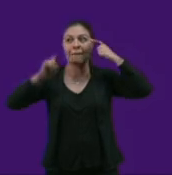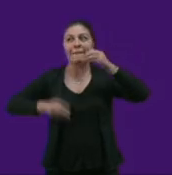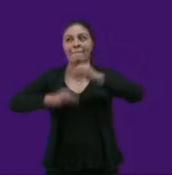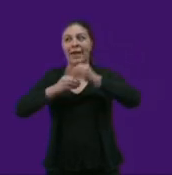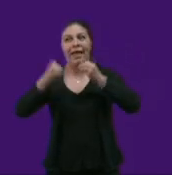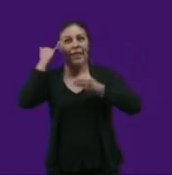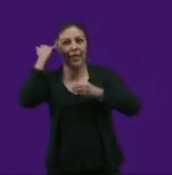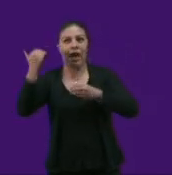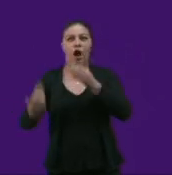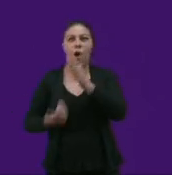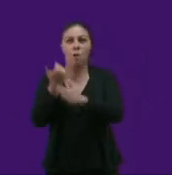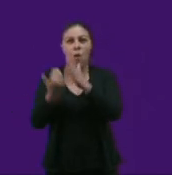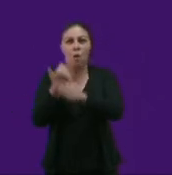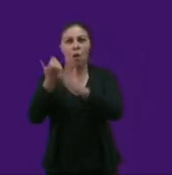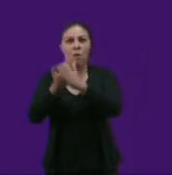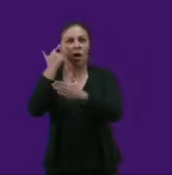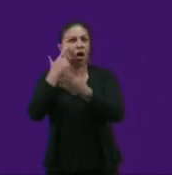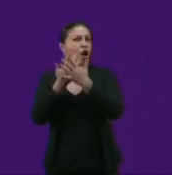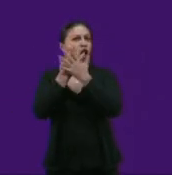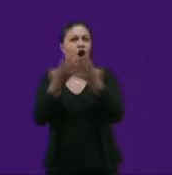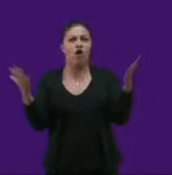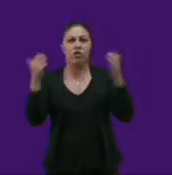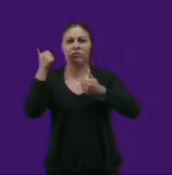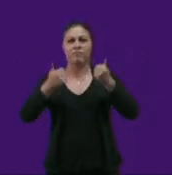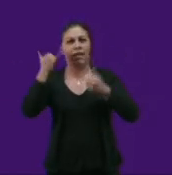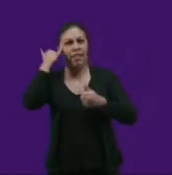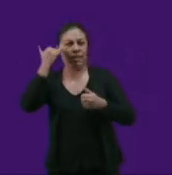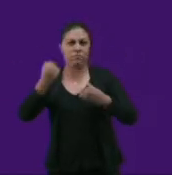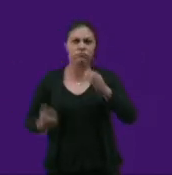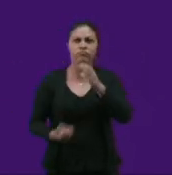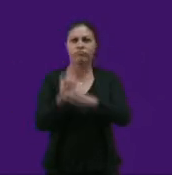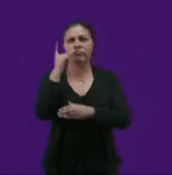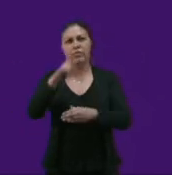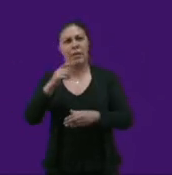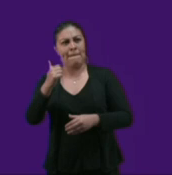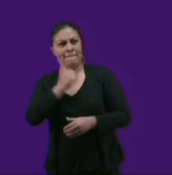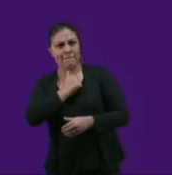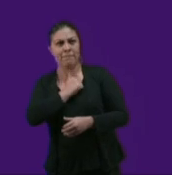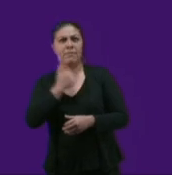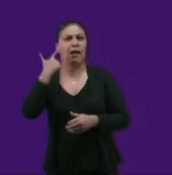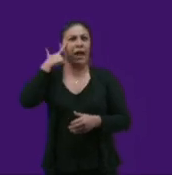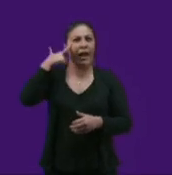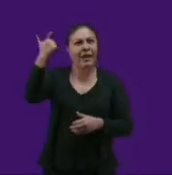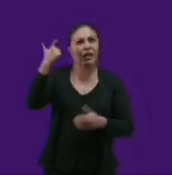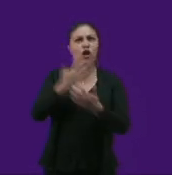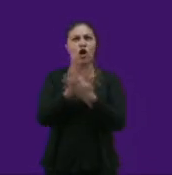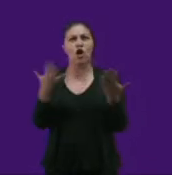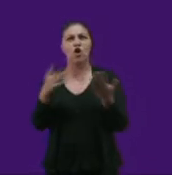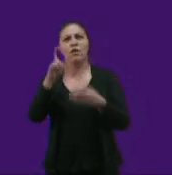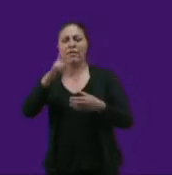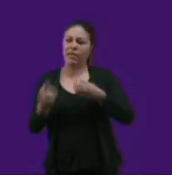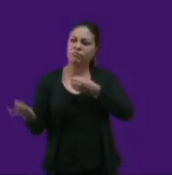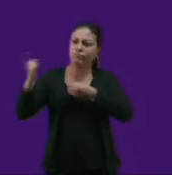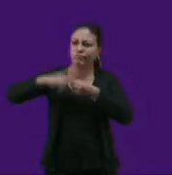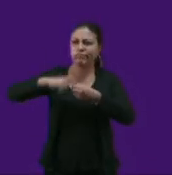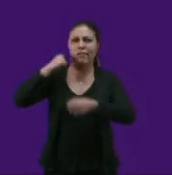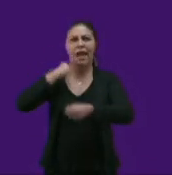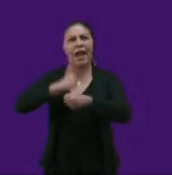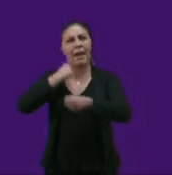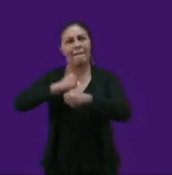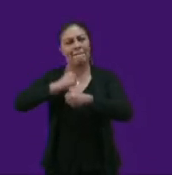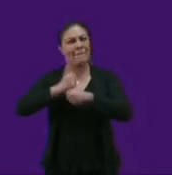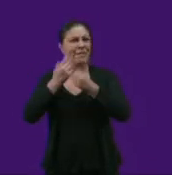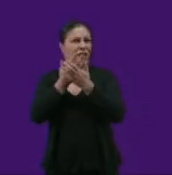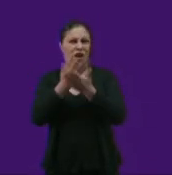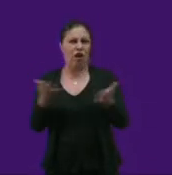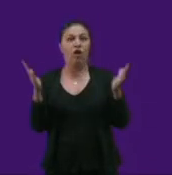fomentar un mundo de emprendedores que tomen riesgo, que agreguen valor a la sociedad, que generen empleo. Así que creo que